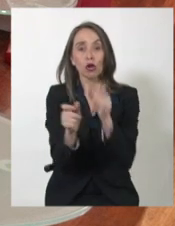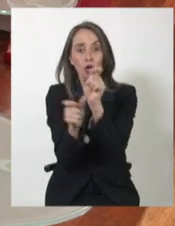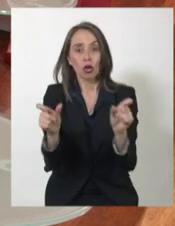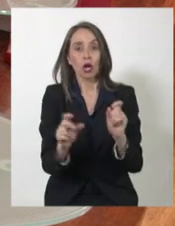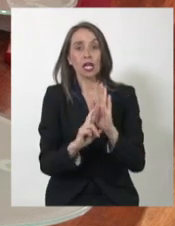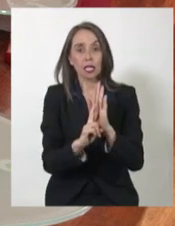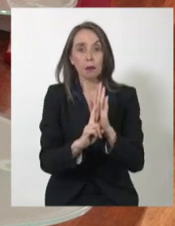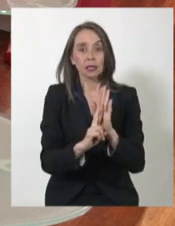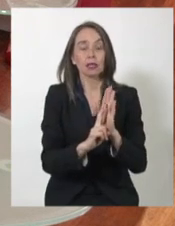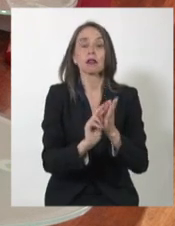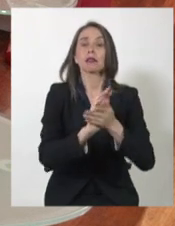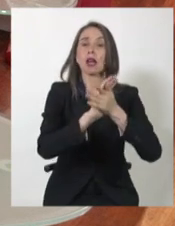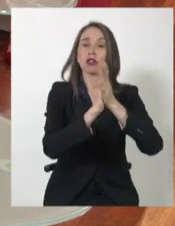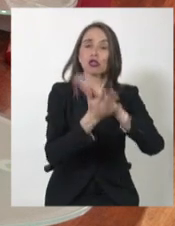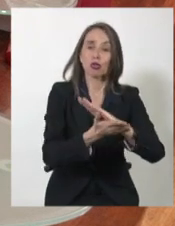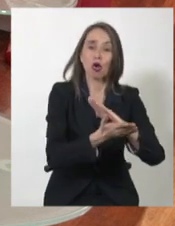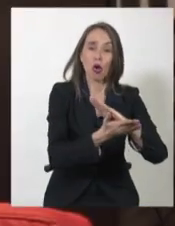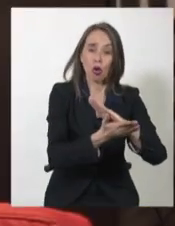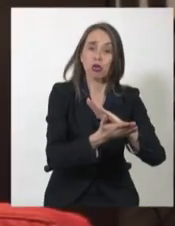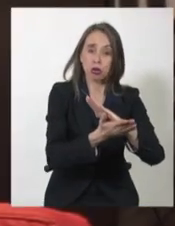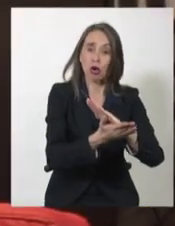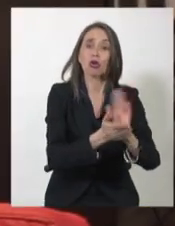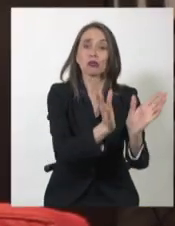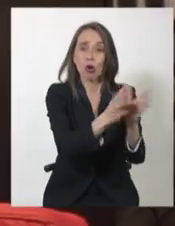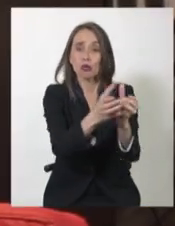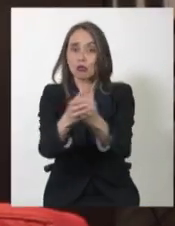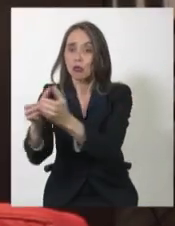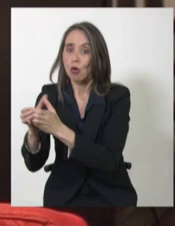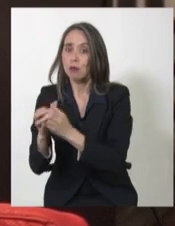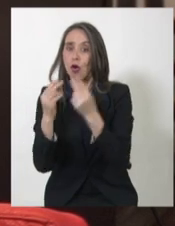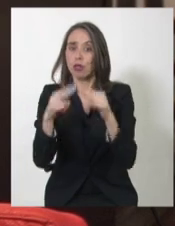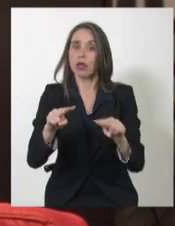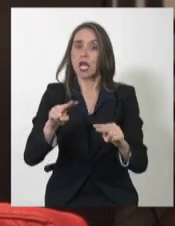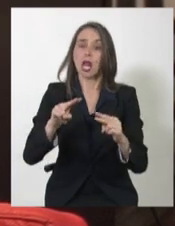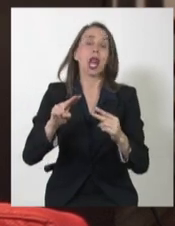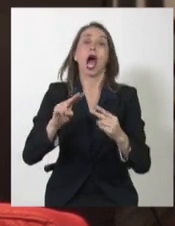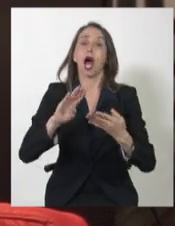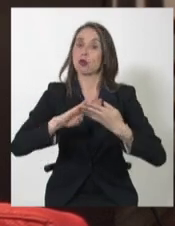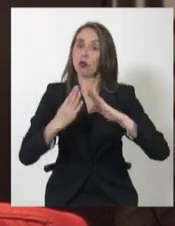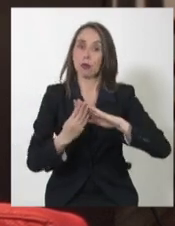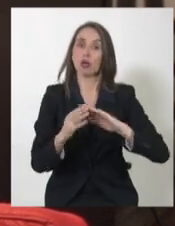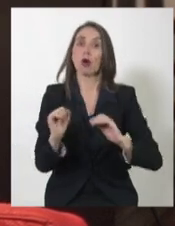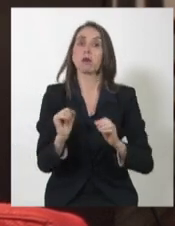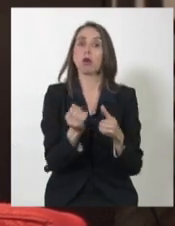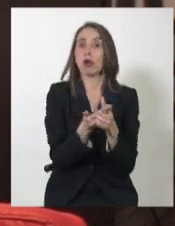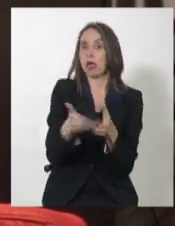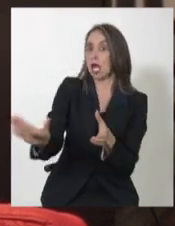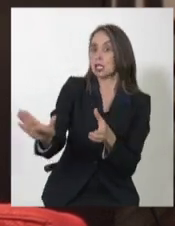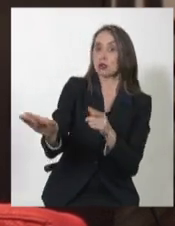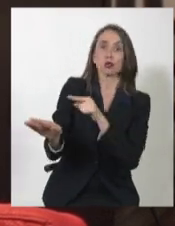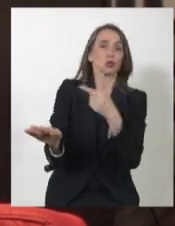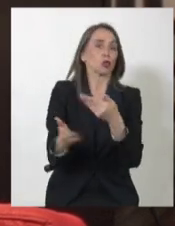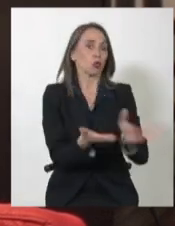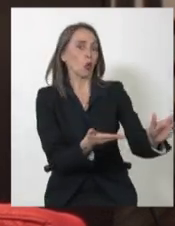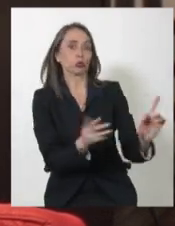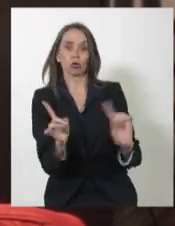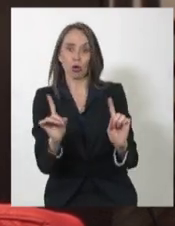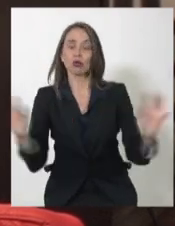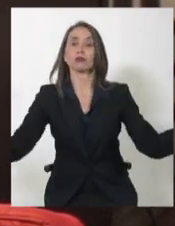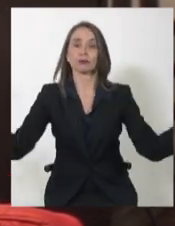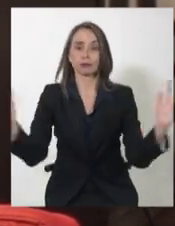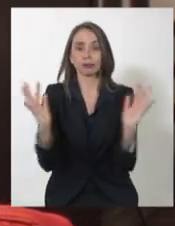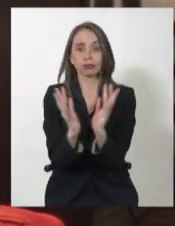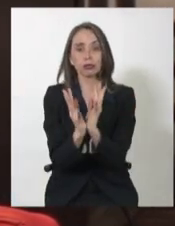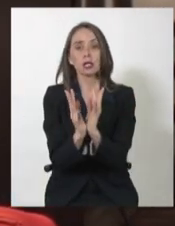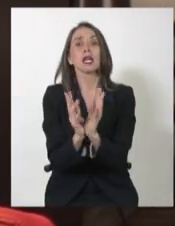de todos los sectores de la comunidad. No pueden haber exclusiones, eso es fundamental para darle